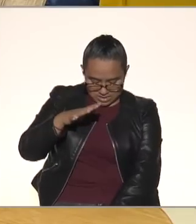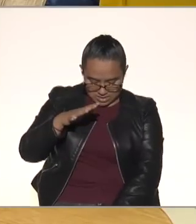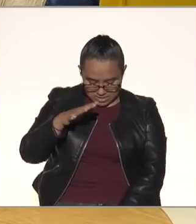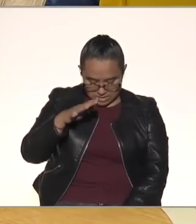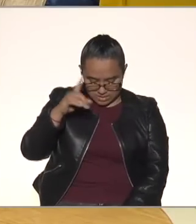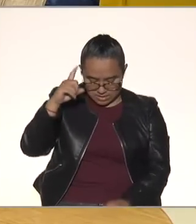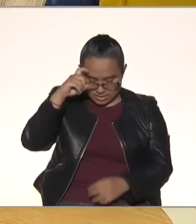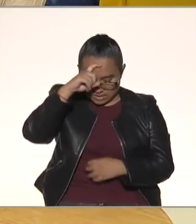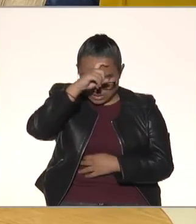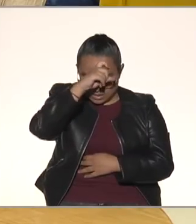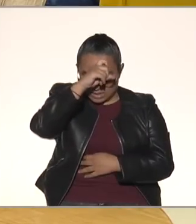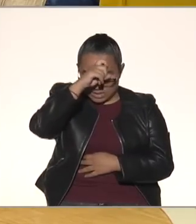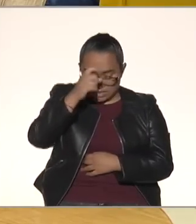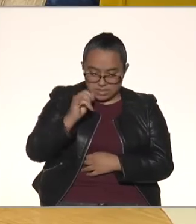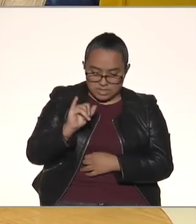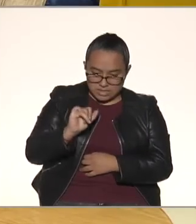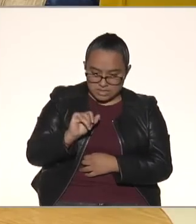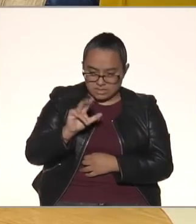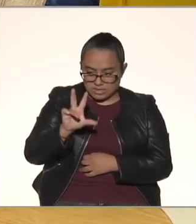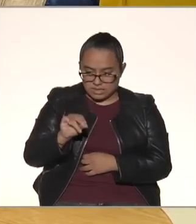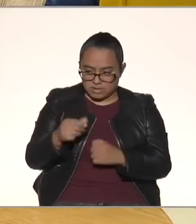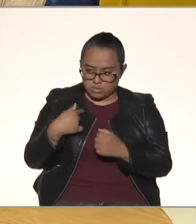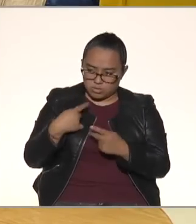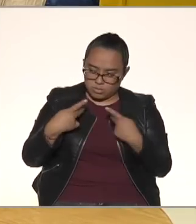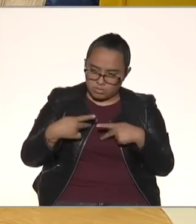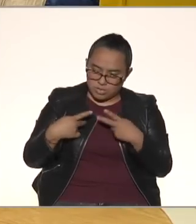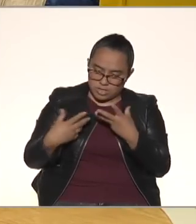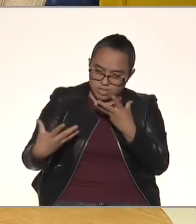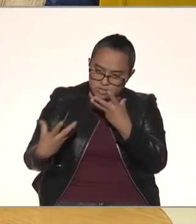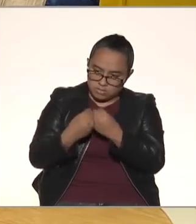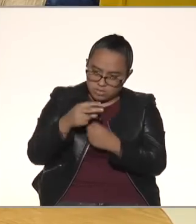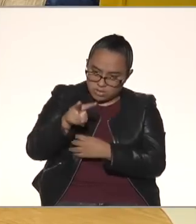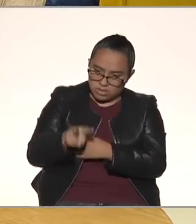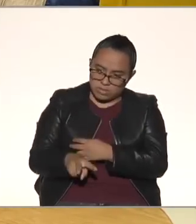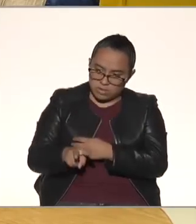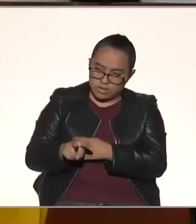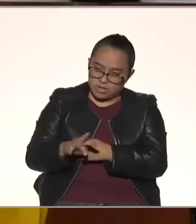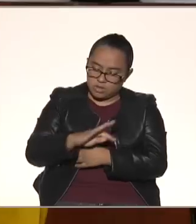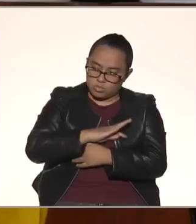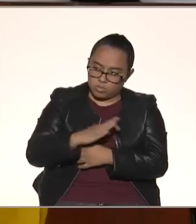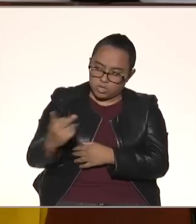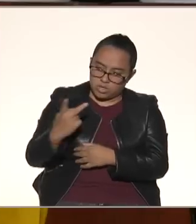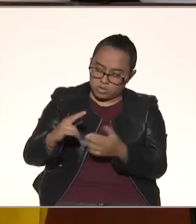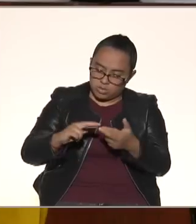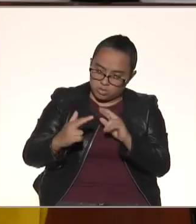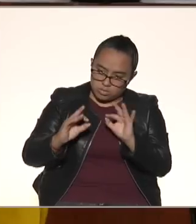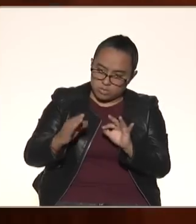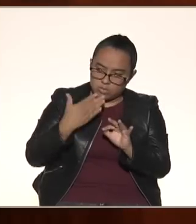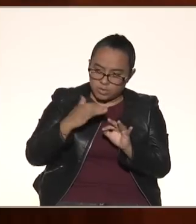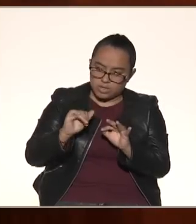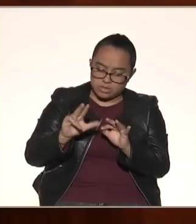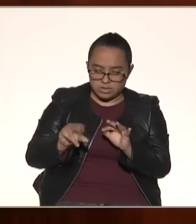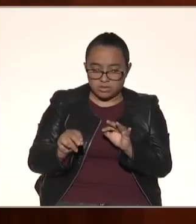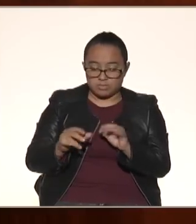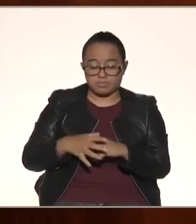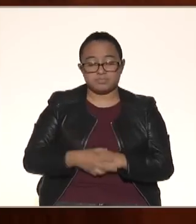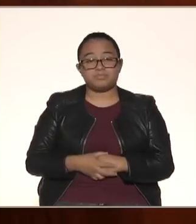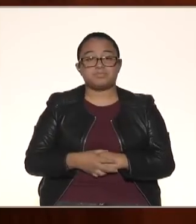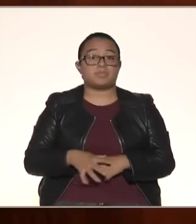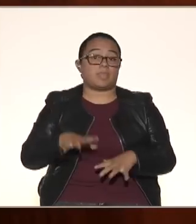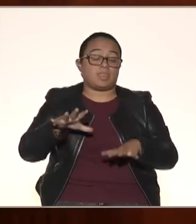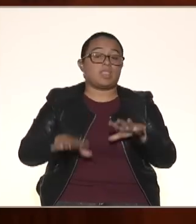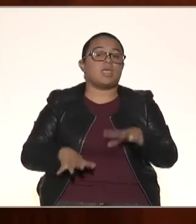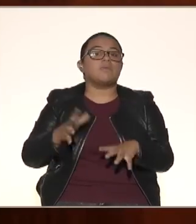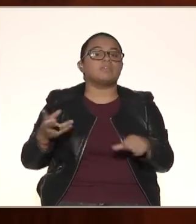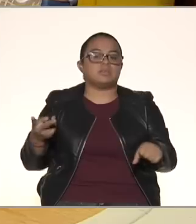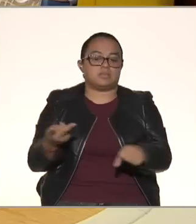un inicio saber si estamos con la persona con la que de verdad, de verdad podemos construir una relación funcional. Ahora, también muchas veces